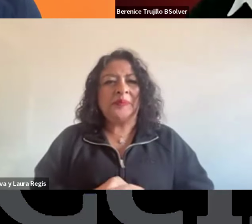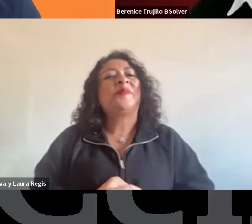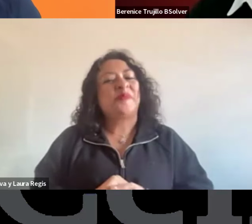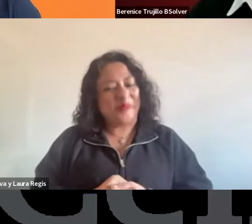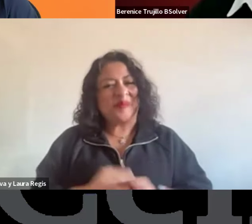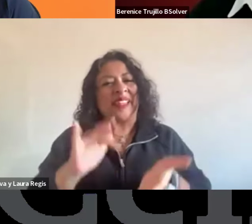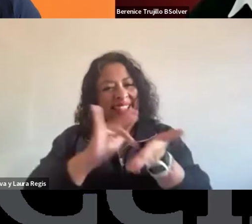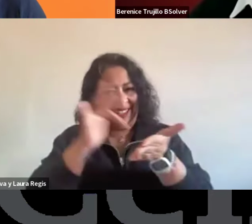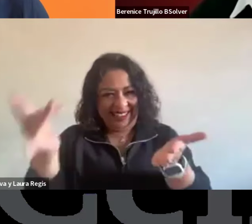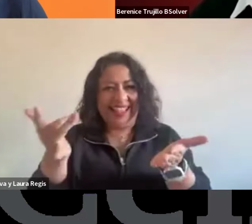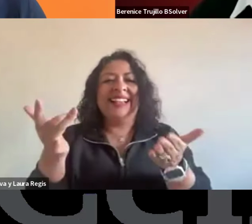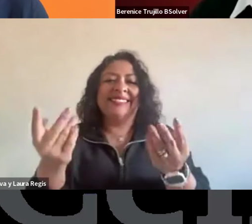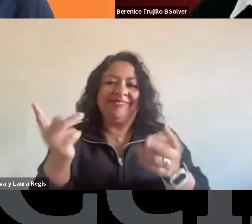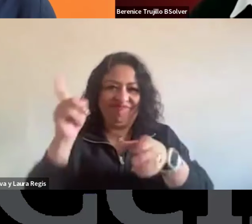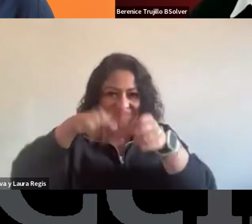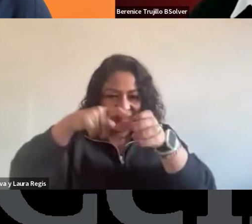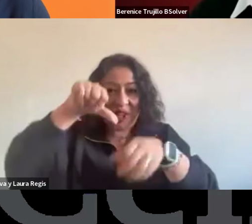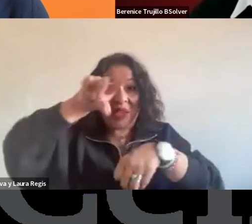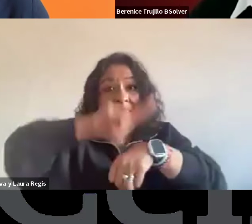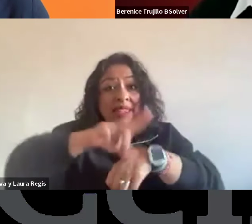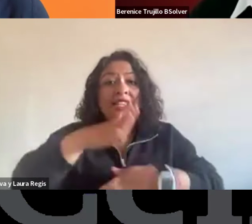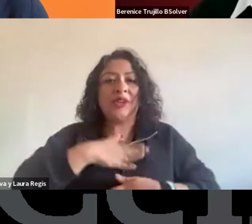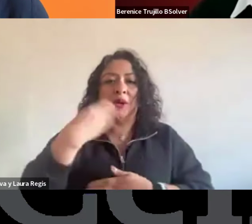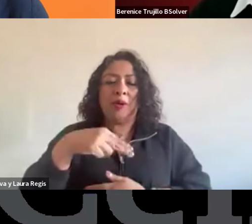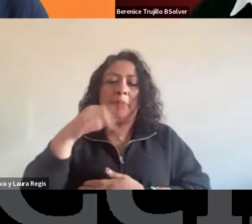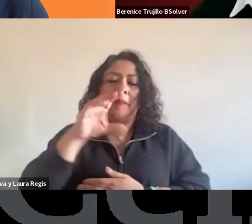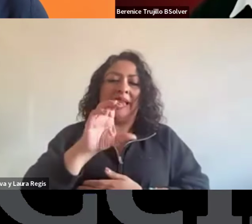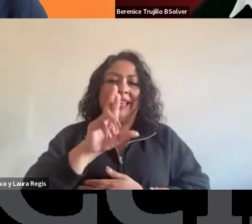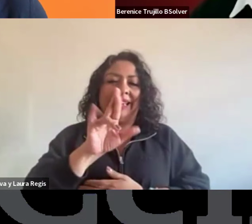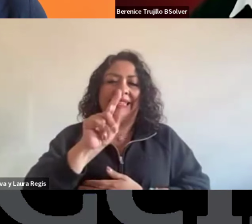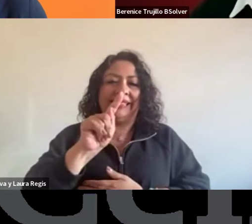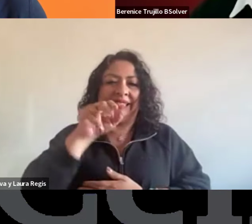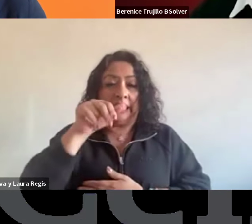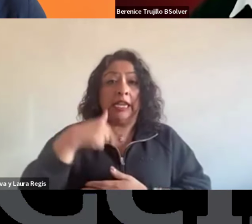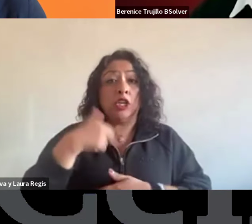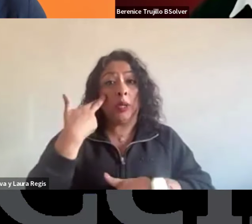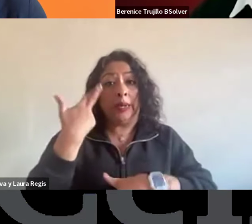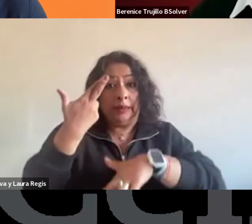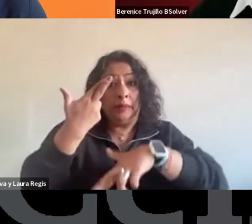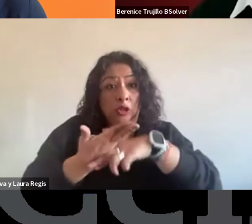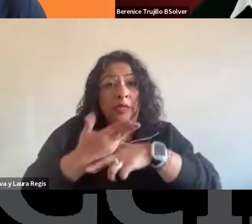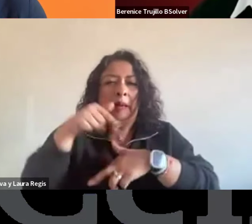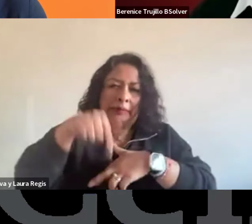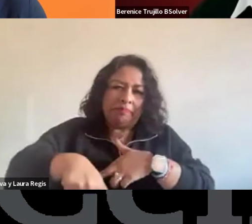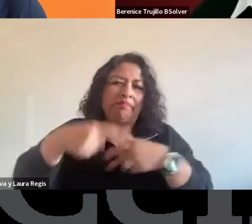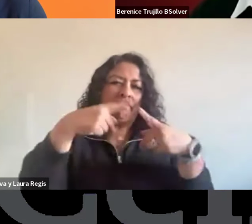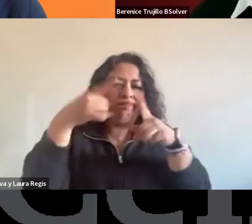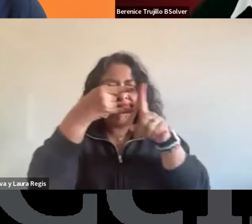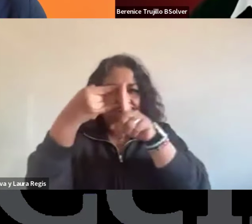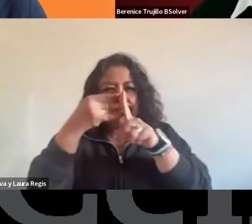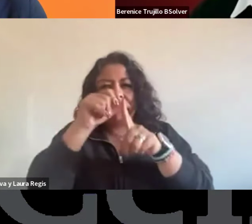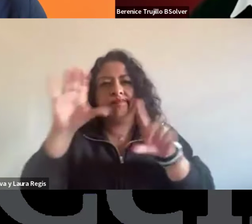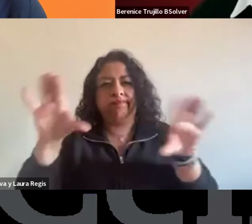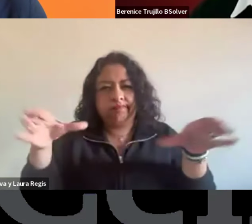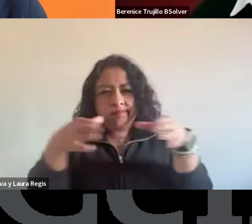Muchísimas gracias por acompañarnos el día de hoy. Mi nombre es Cristina Ruiz y soy responsable de estos eventos para la